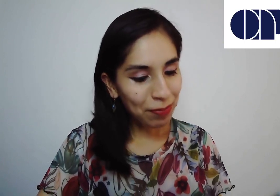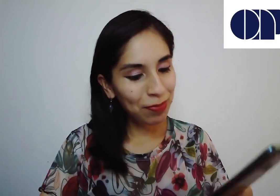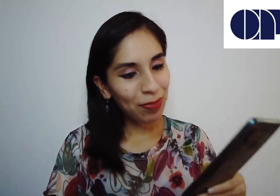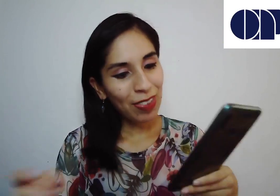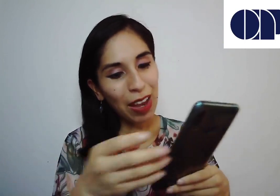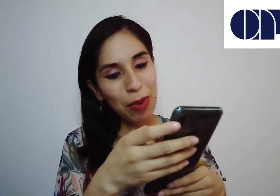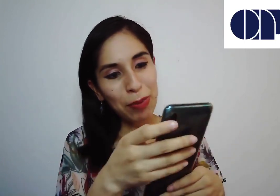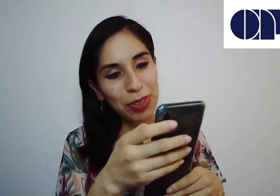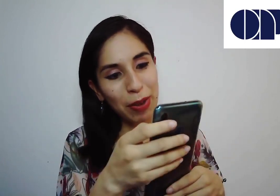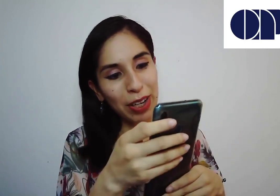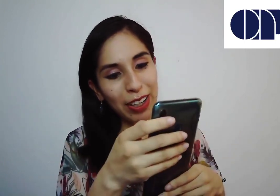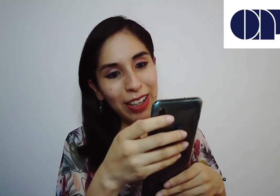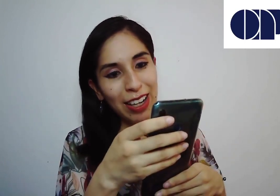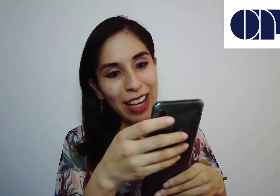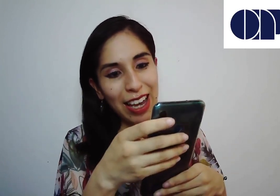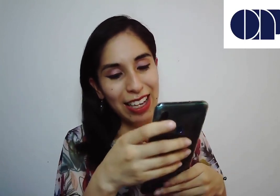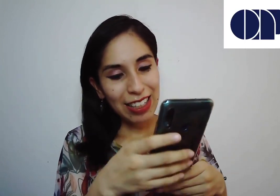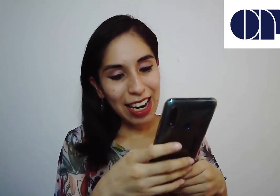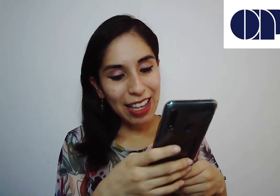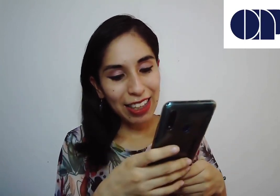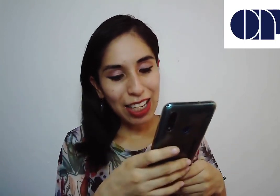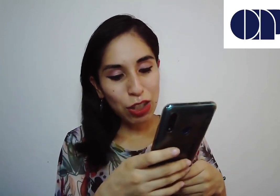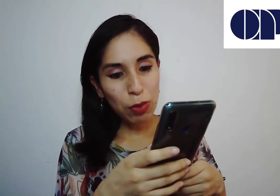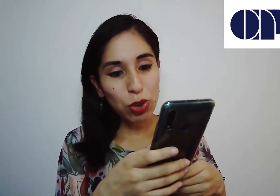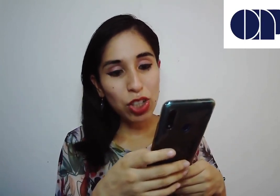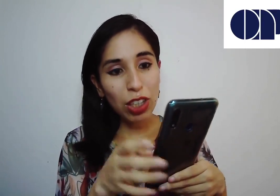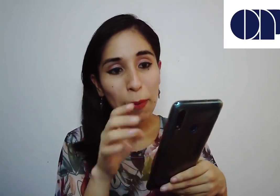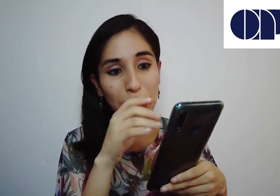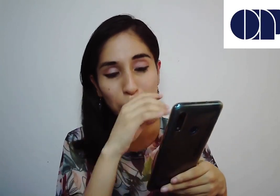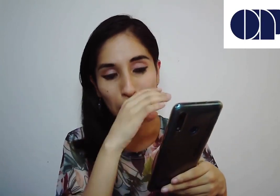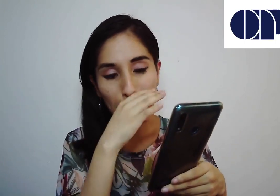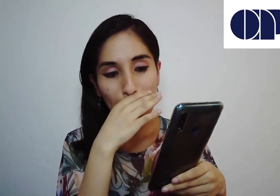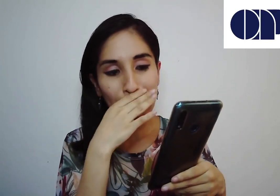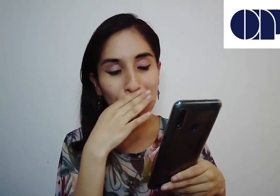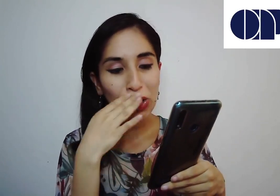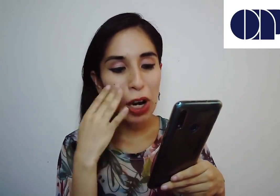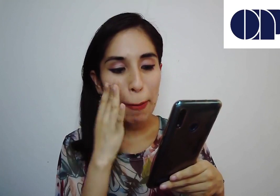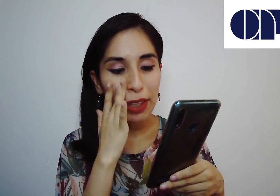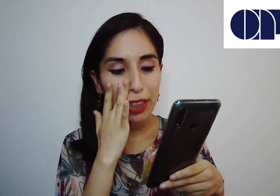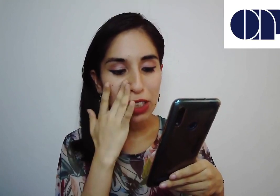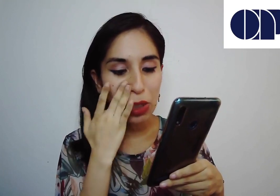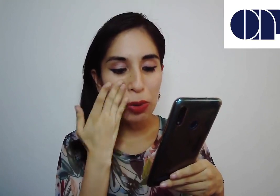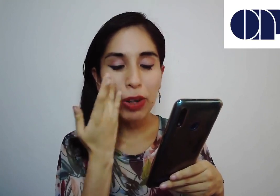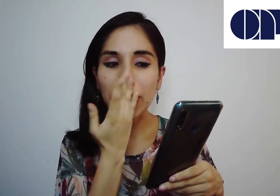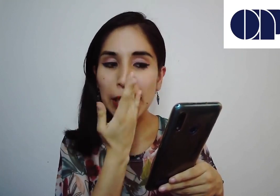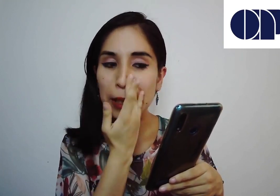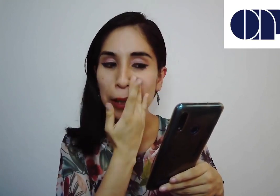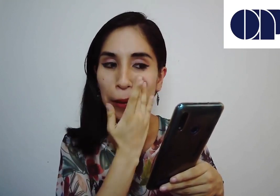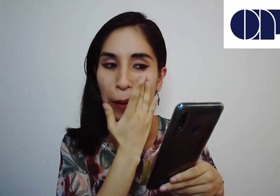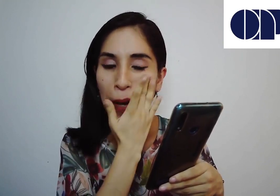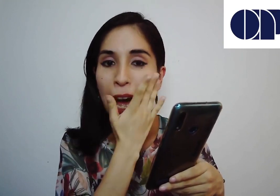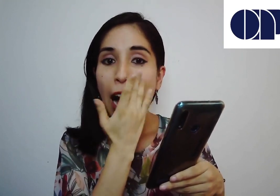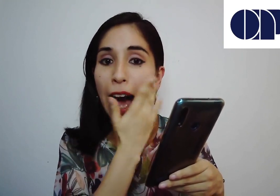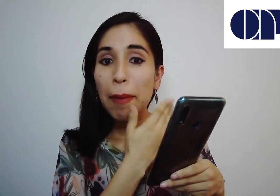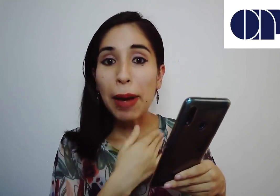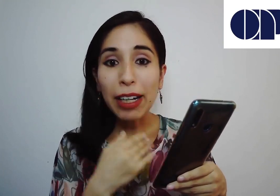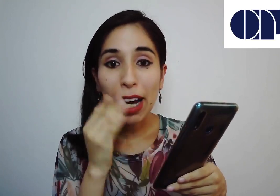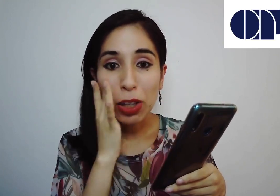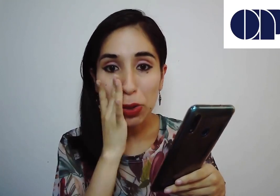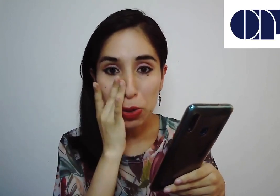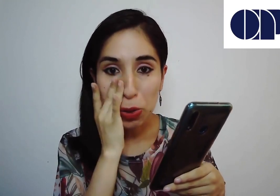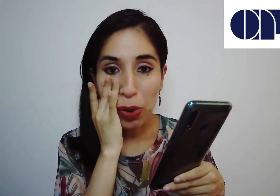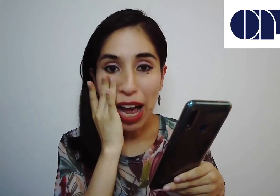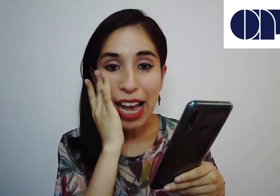ver vamos a ver excelente ya somos 80 personas pero solamente 55 han